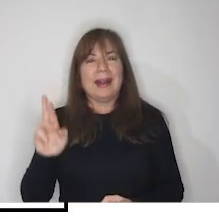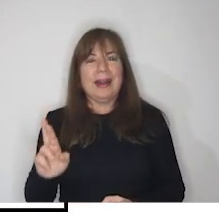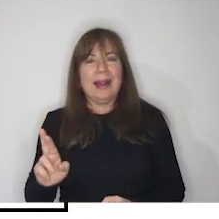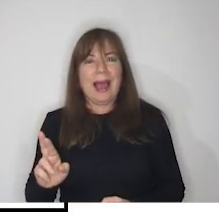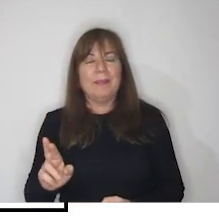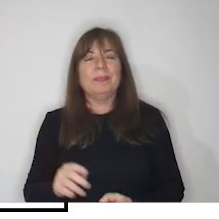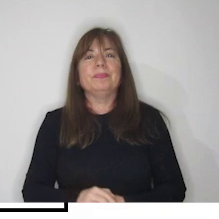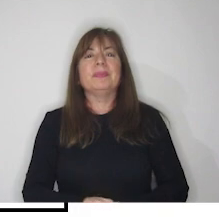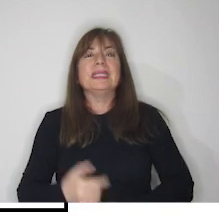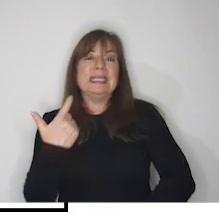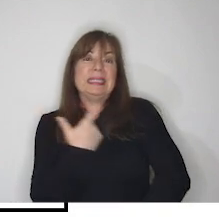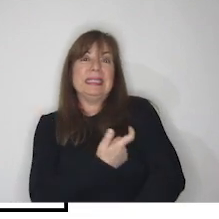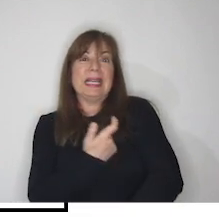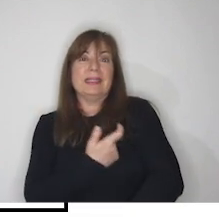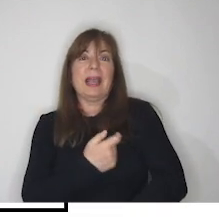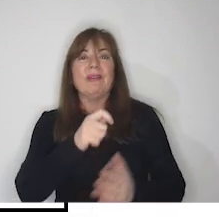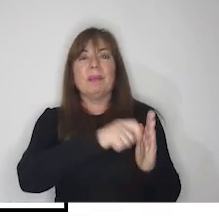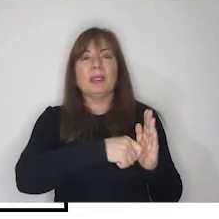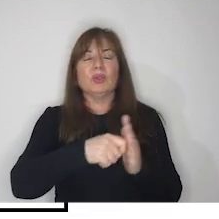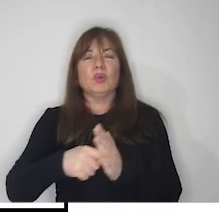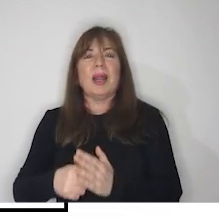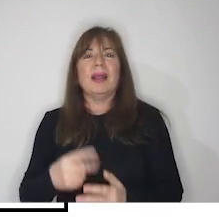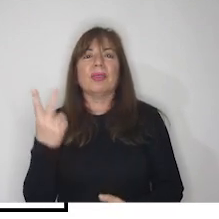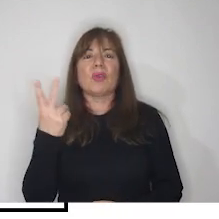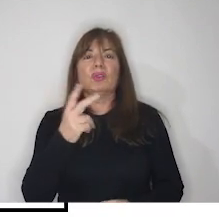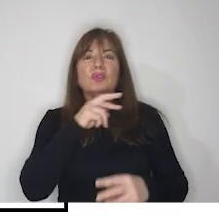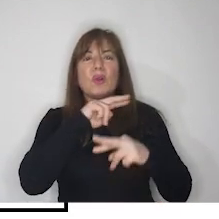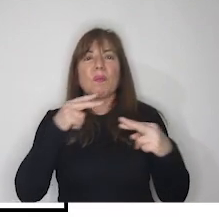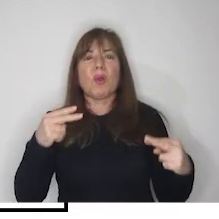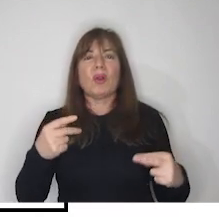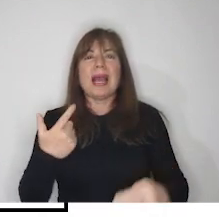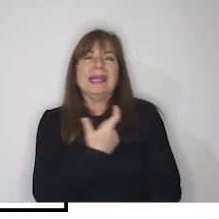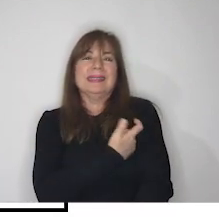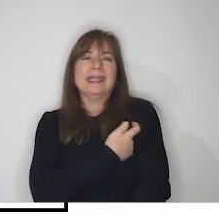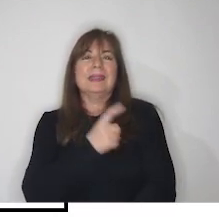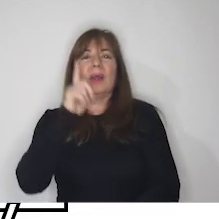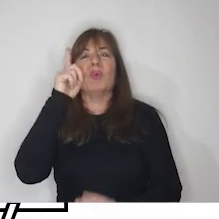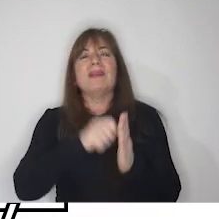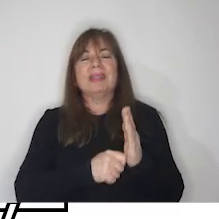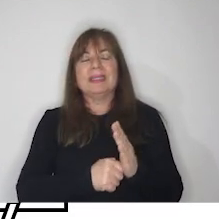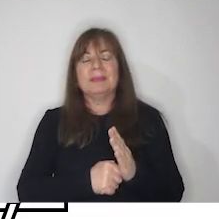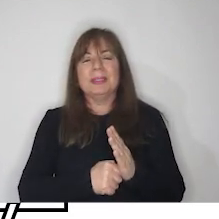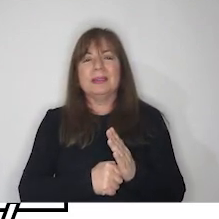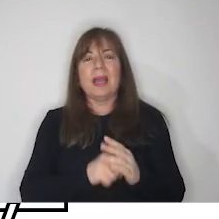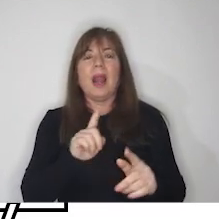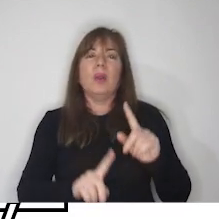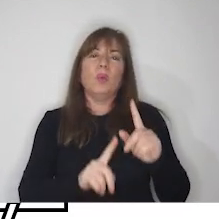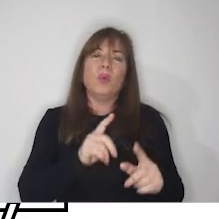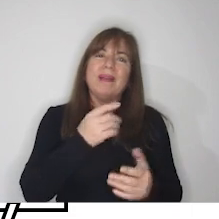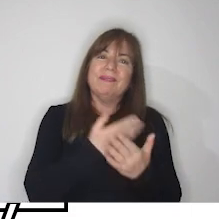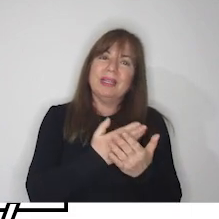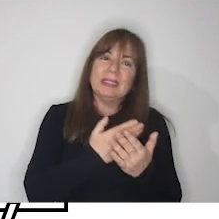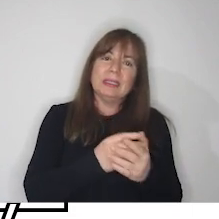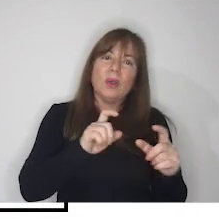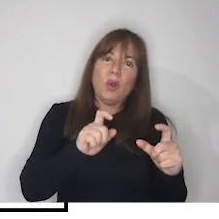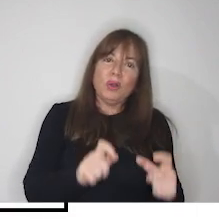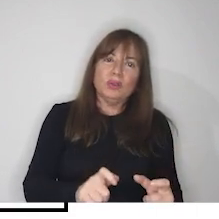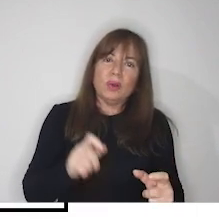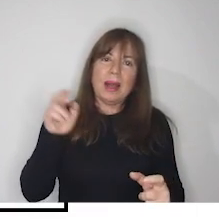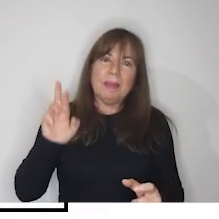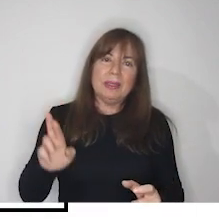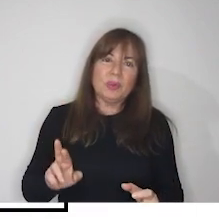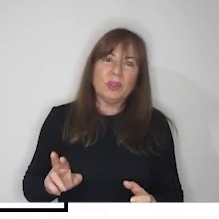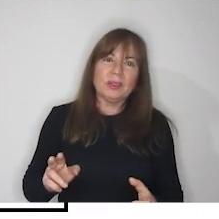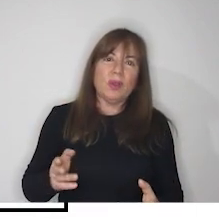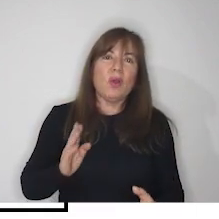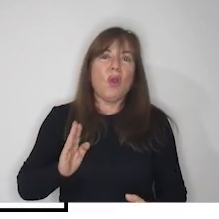hormonas y se toman diariamente, si regulan la menstruación. Los inyectables mensuales tienen dos tipos de hormonas, y se inyecta